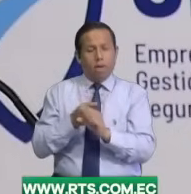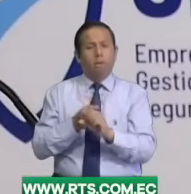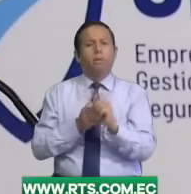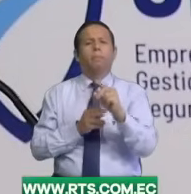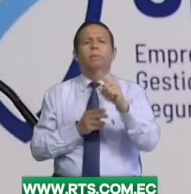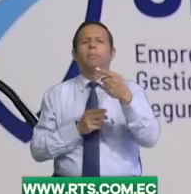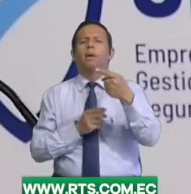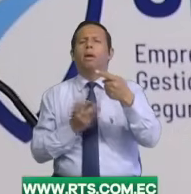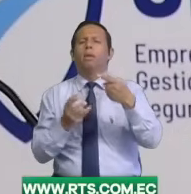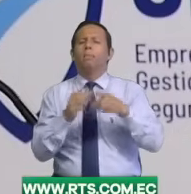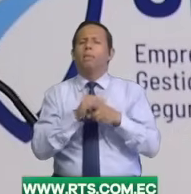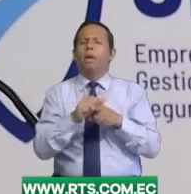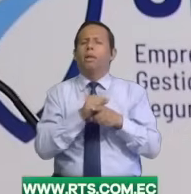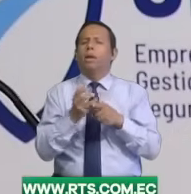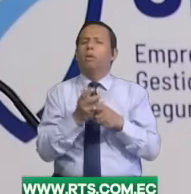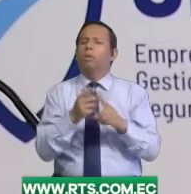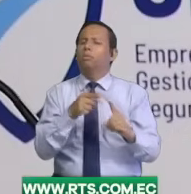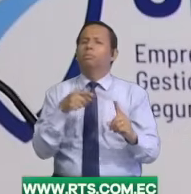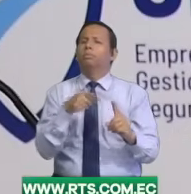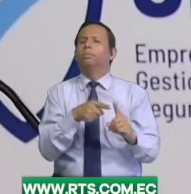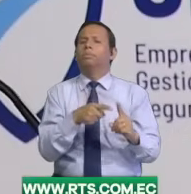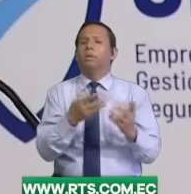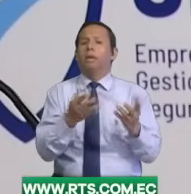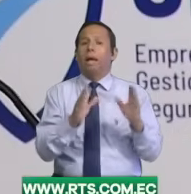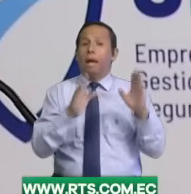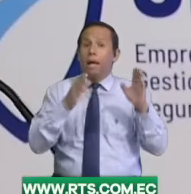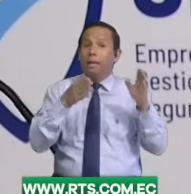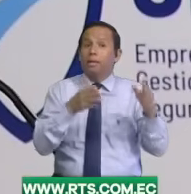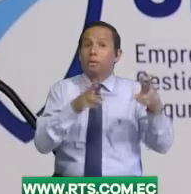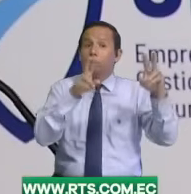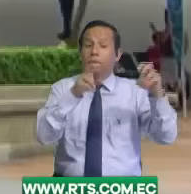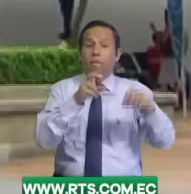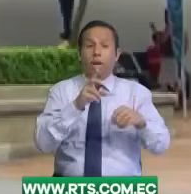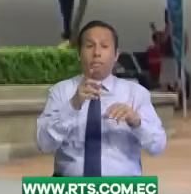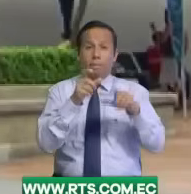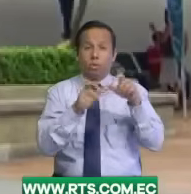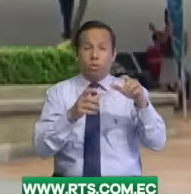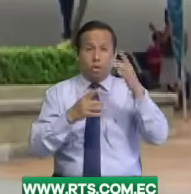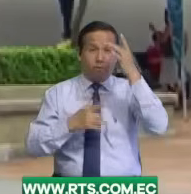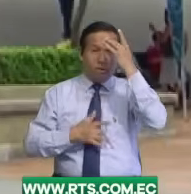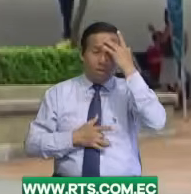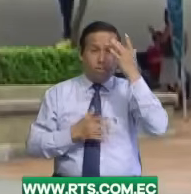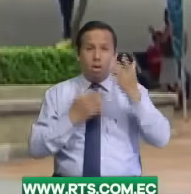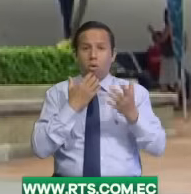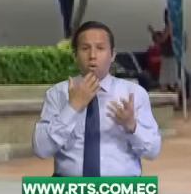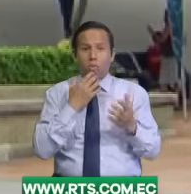será destinado a lo que es atención prehospitalaria. Se evacuará